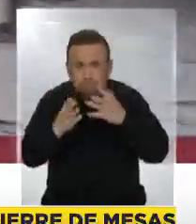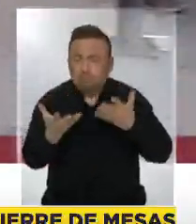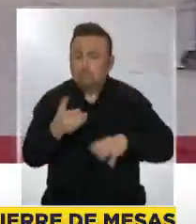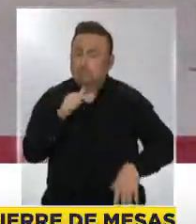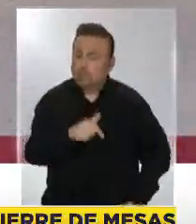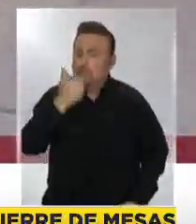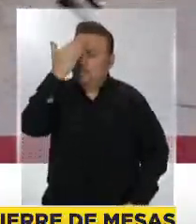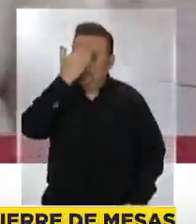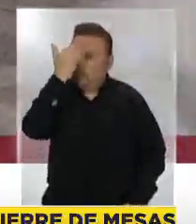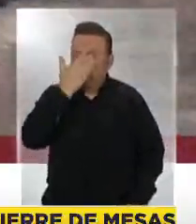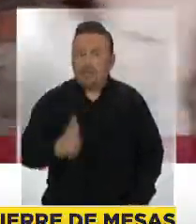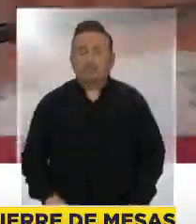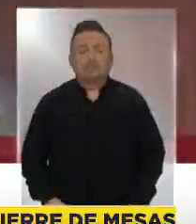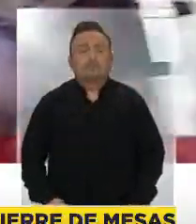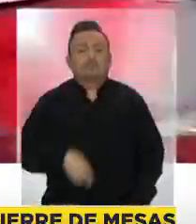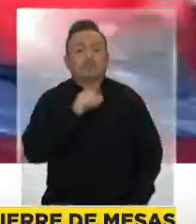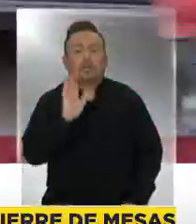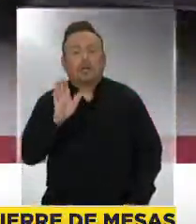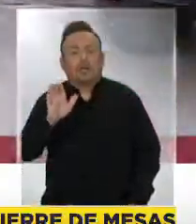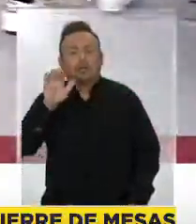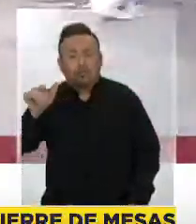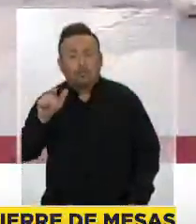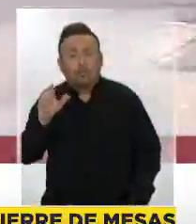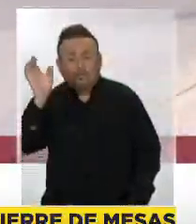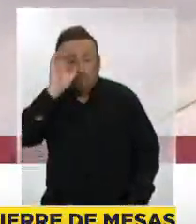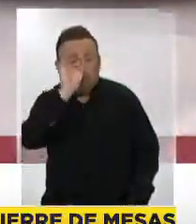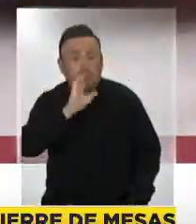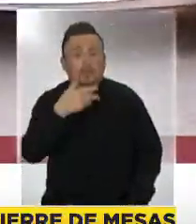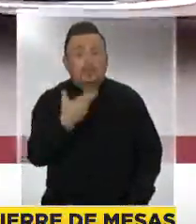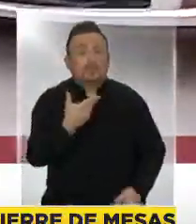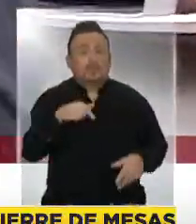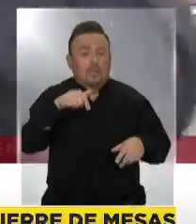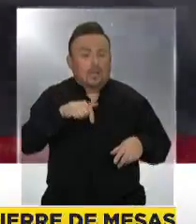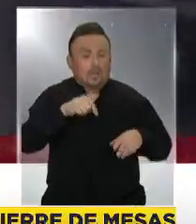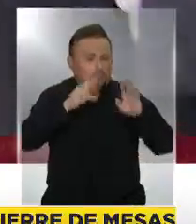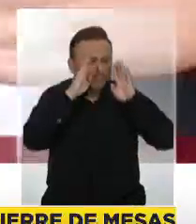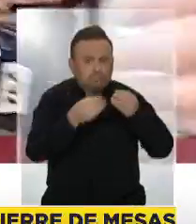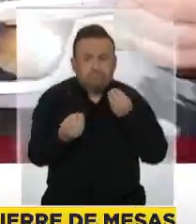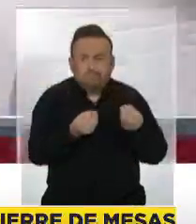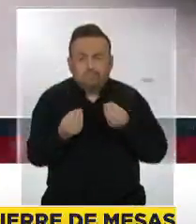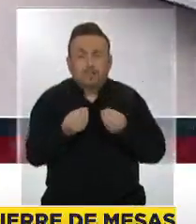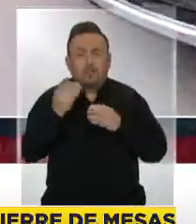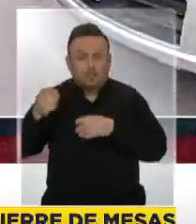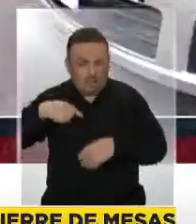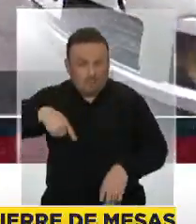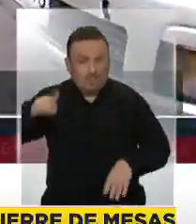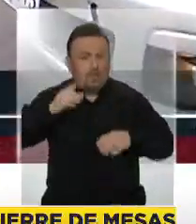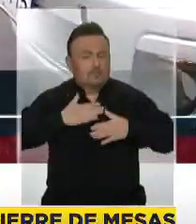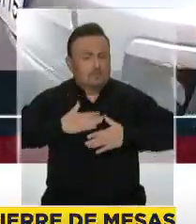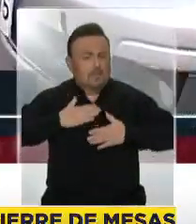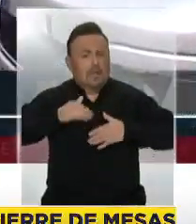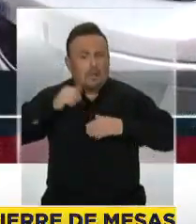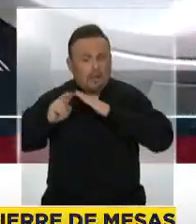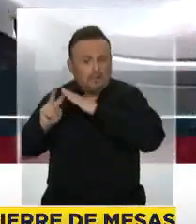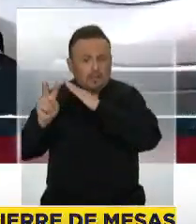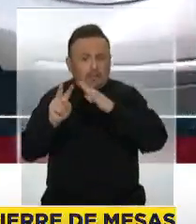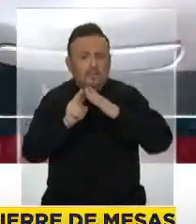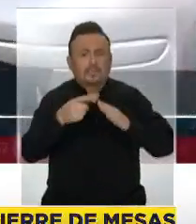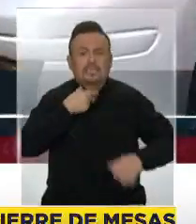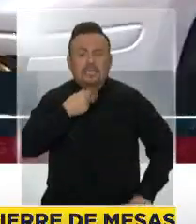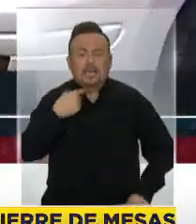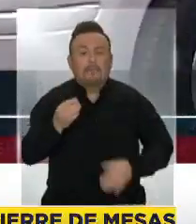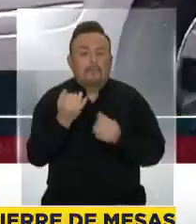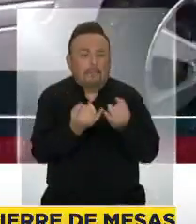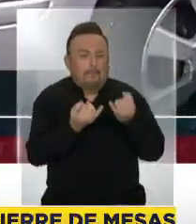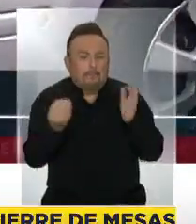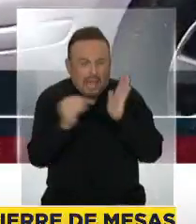están muy preocupados. Sí, eso. Y que obviamente, Pablo, mientras tú es lo ahí buscas, también donde ha concitado la atención. Sí, anda con tranquilidad, busca a esos vecinos, que queríamos más